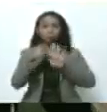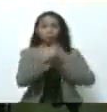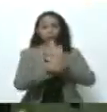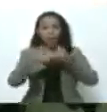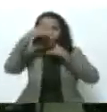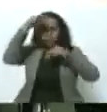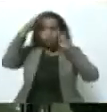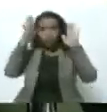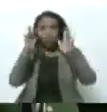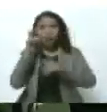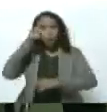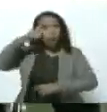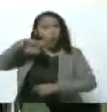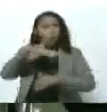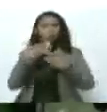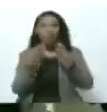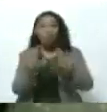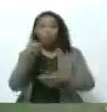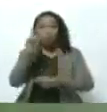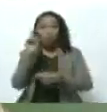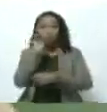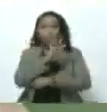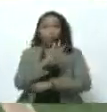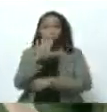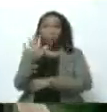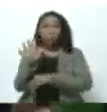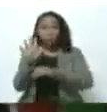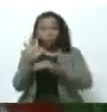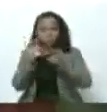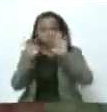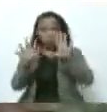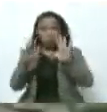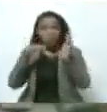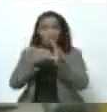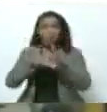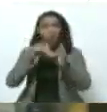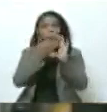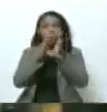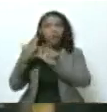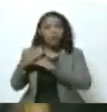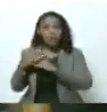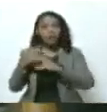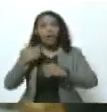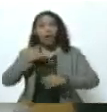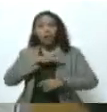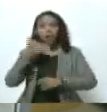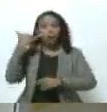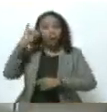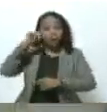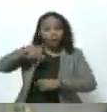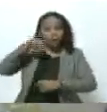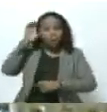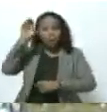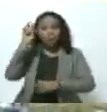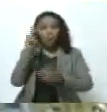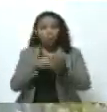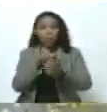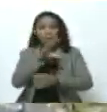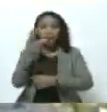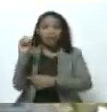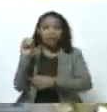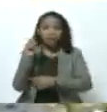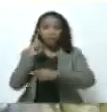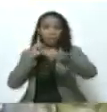pueblo, que de unas 49.000 comunidades que existen en nuestro país, 2.500, vicepresidenta, han